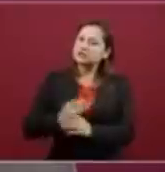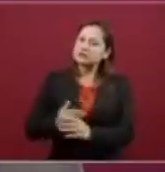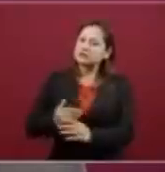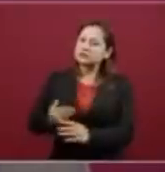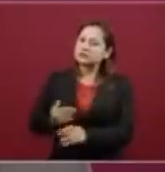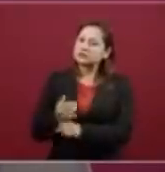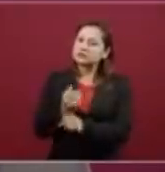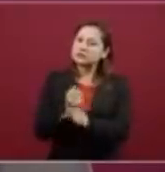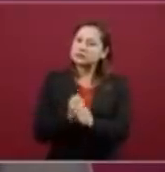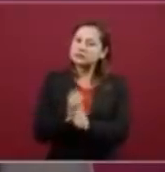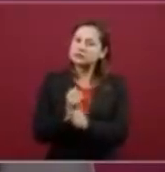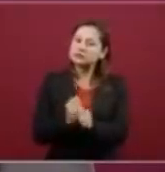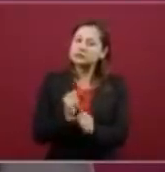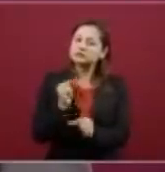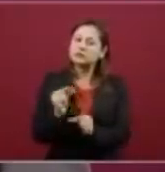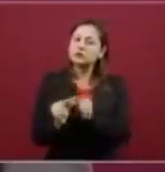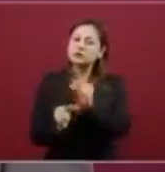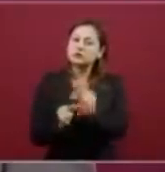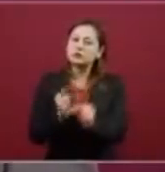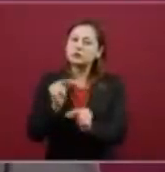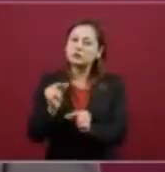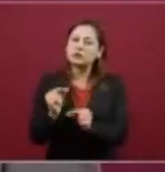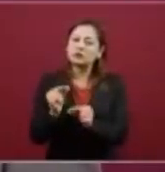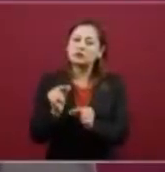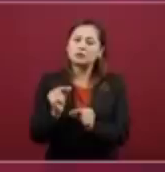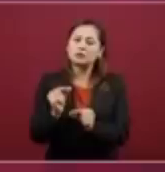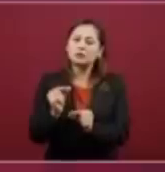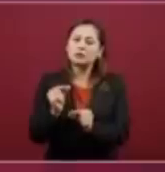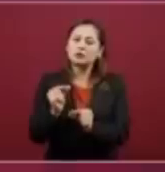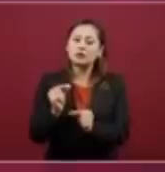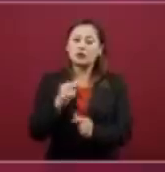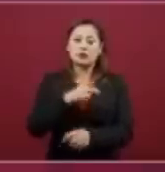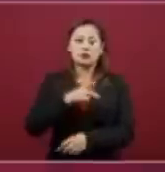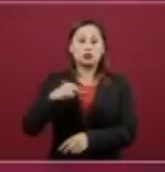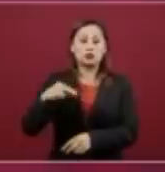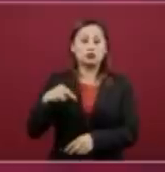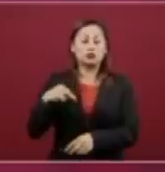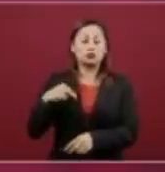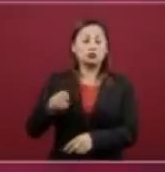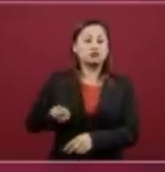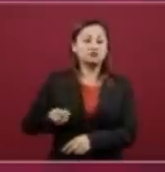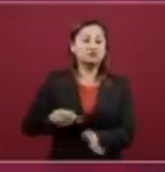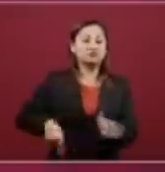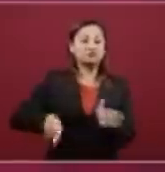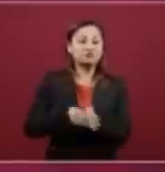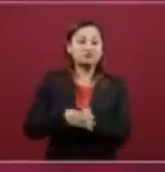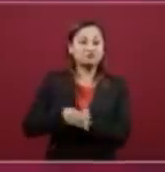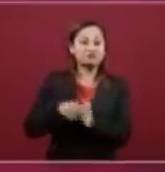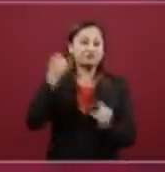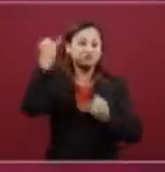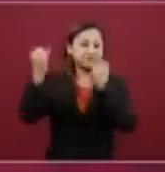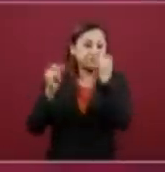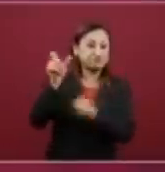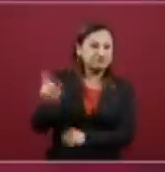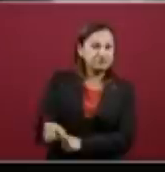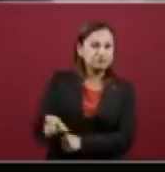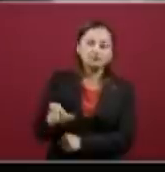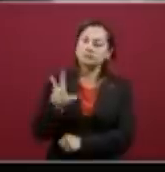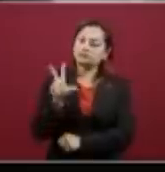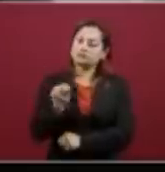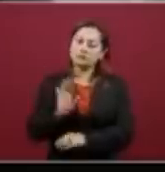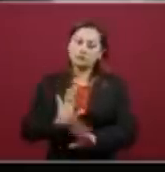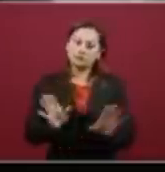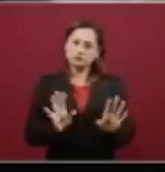detenimiento y nosotros no vamos a ser parte de ese proceso de estigmatización de las víctimas. Quienes nos hemos